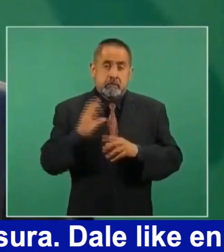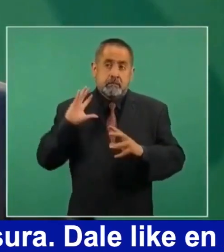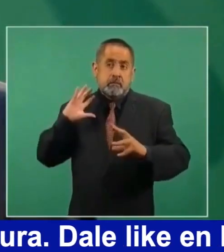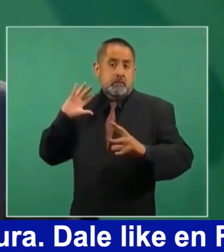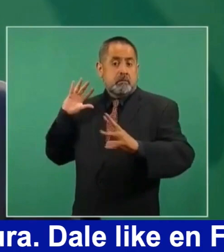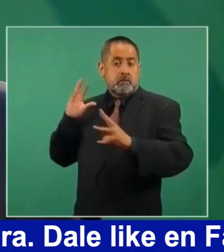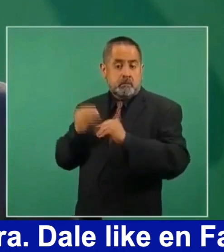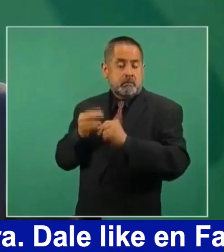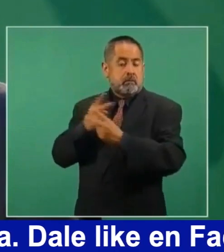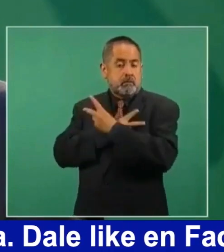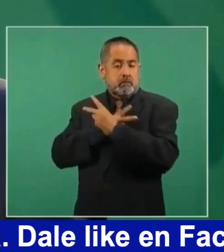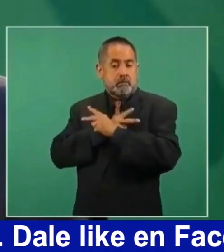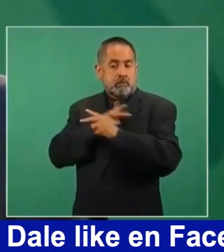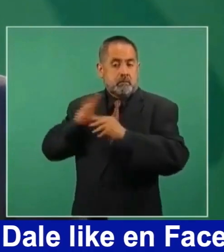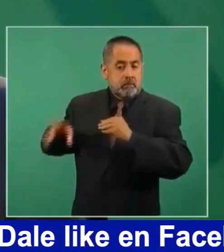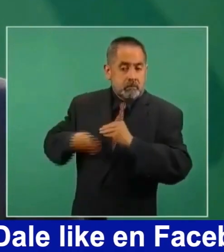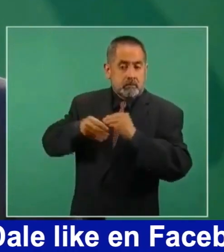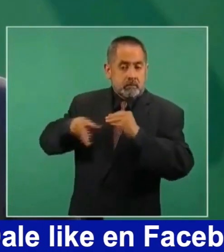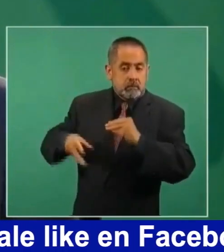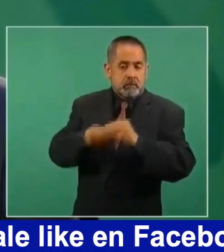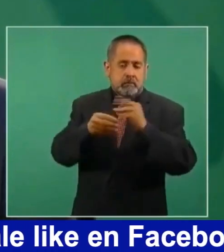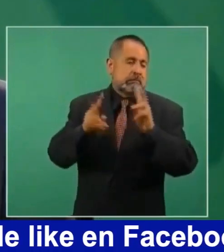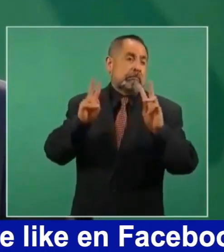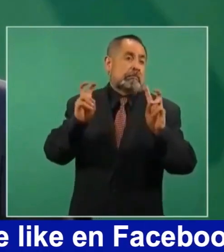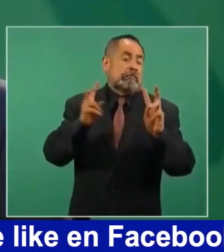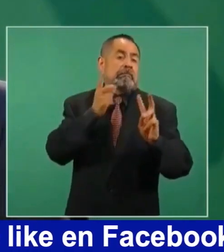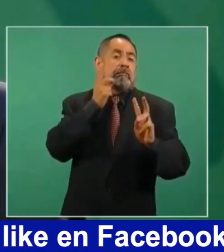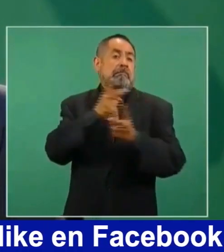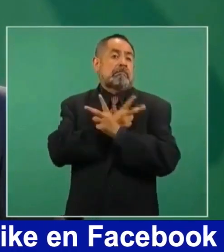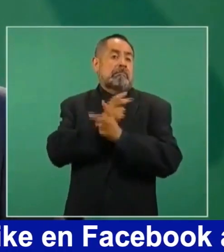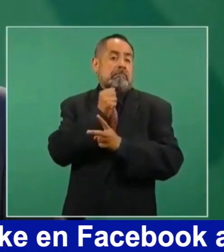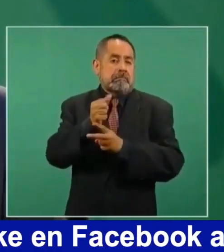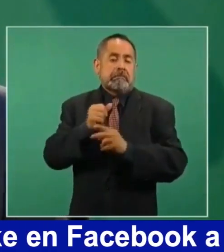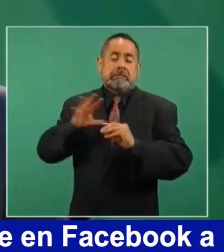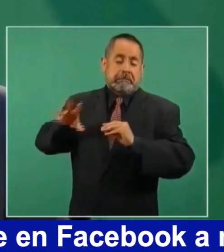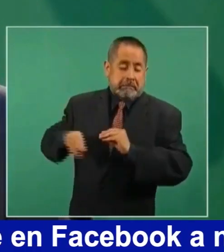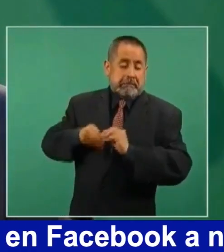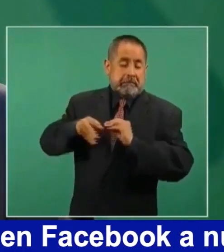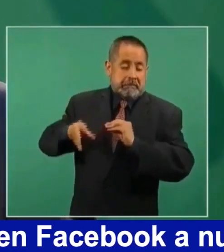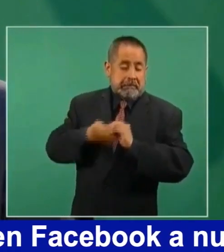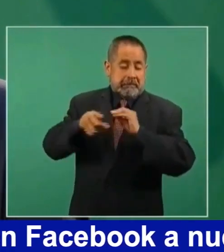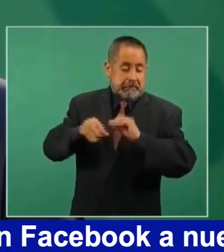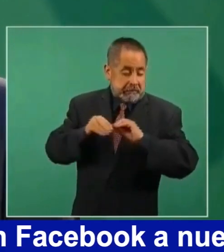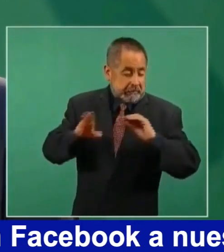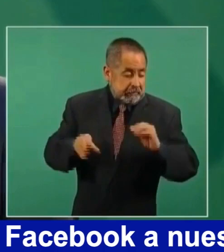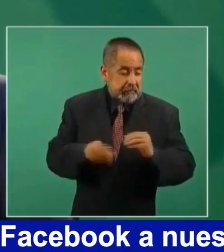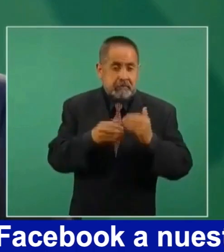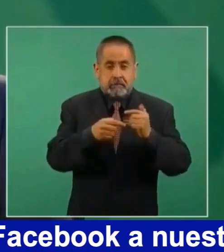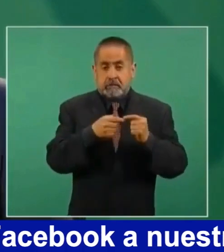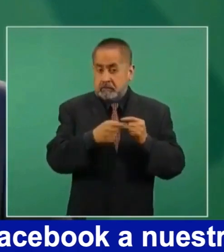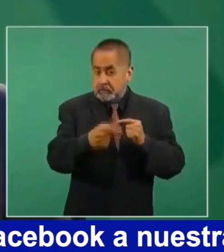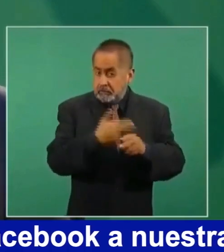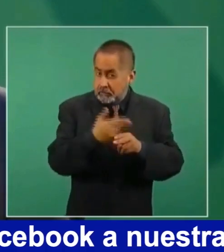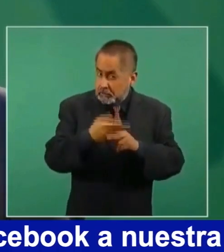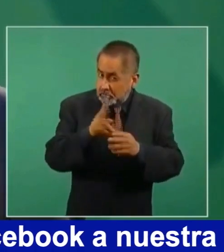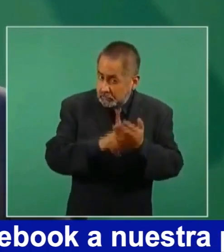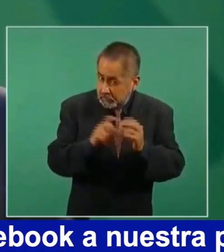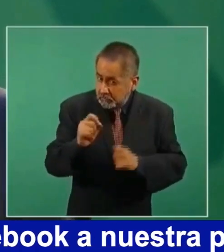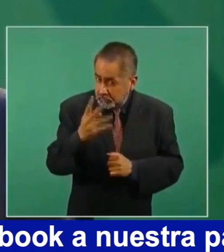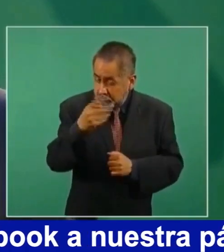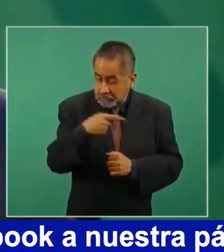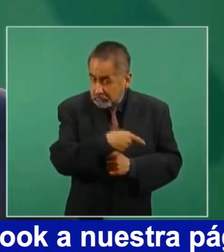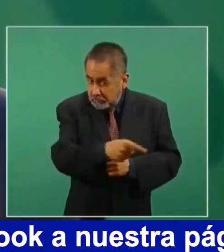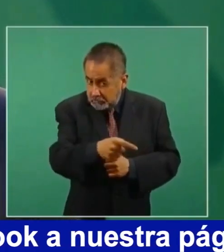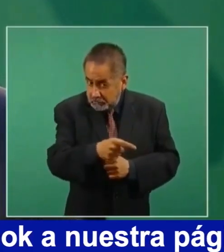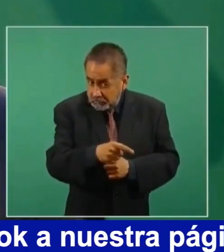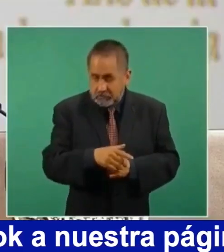tiempo que supuestamente no tuvo vacaciones y que va a estar así hasta